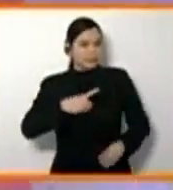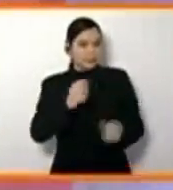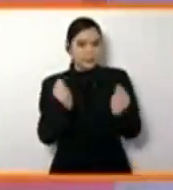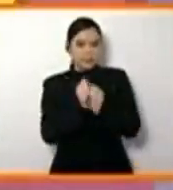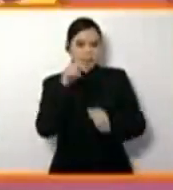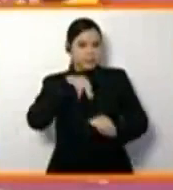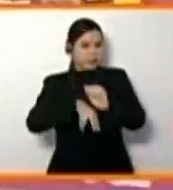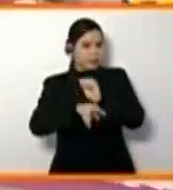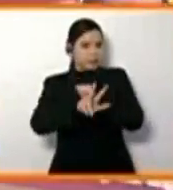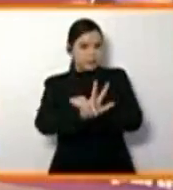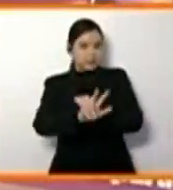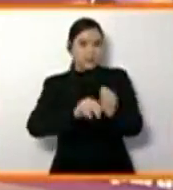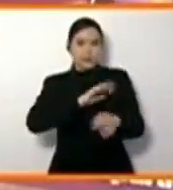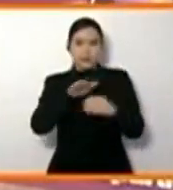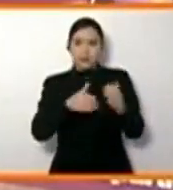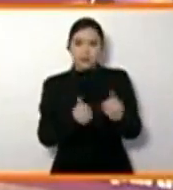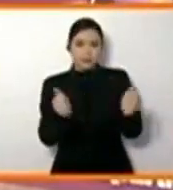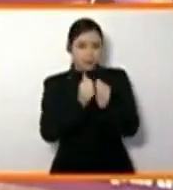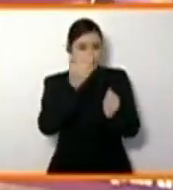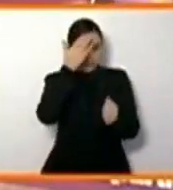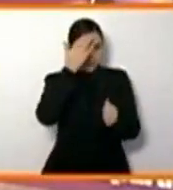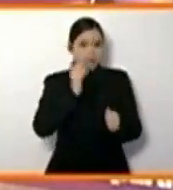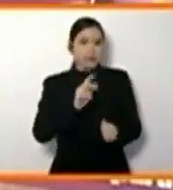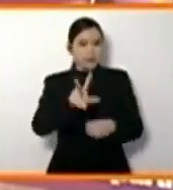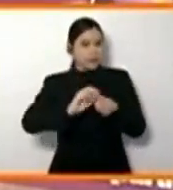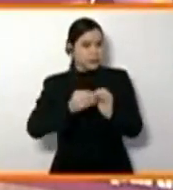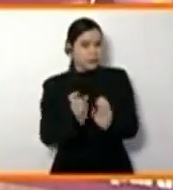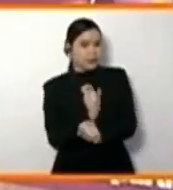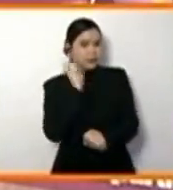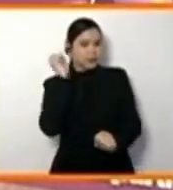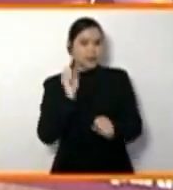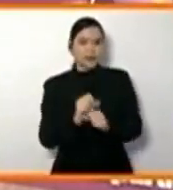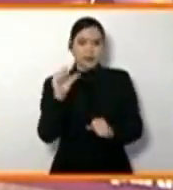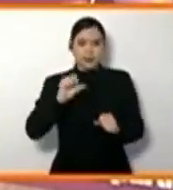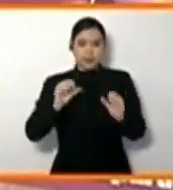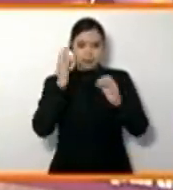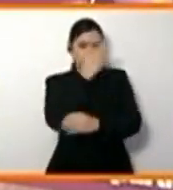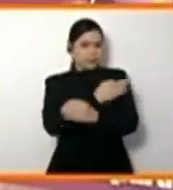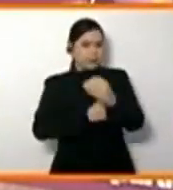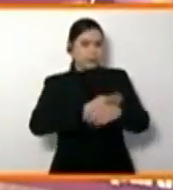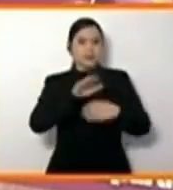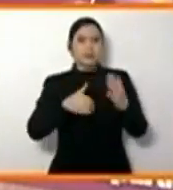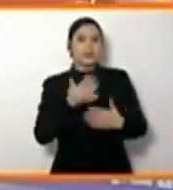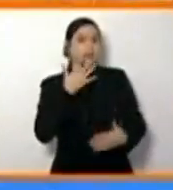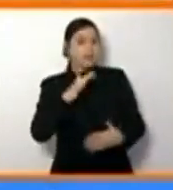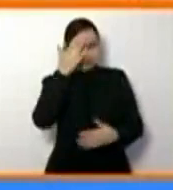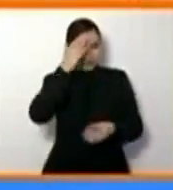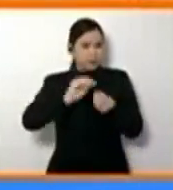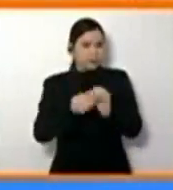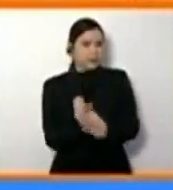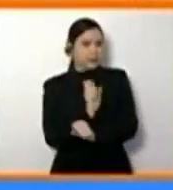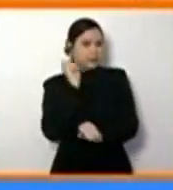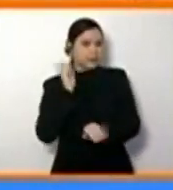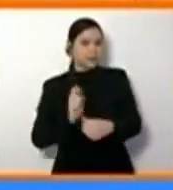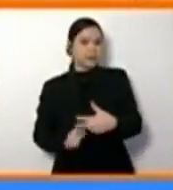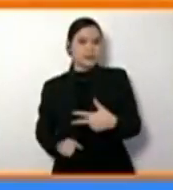junto a Pega 3. Acompáñame a conocer los tres números afortunados para esta tarde. Mucha suerte, primer número ganador, y este